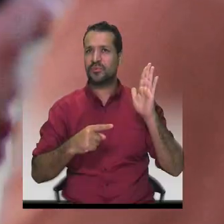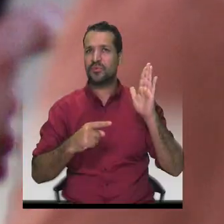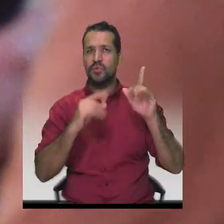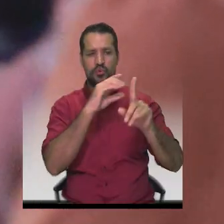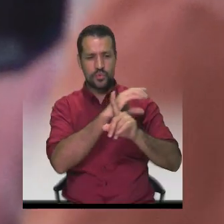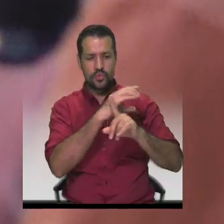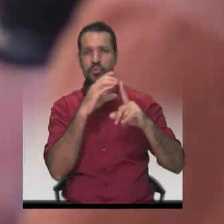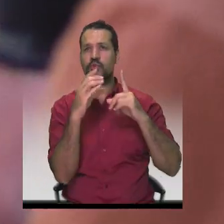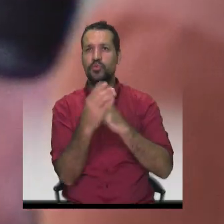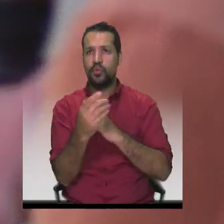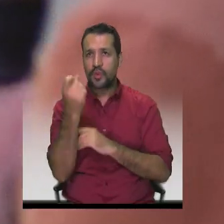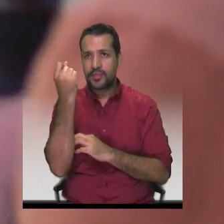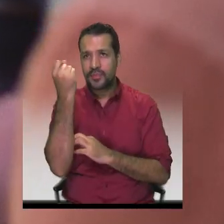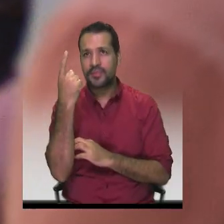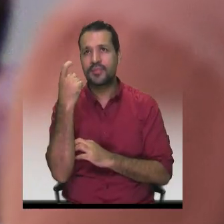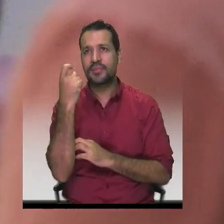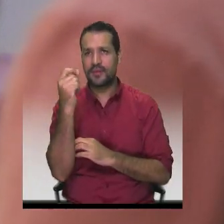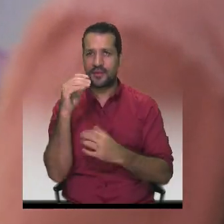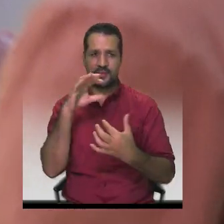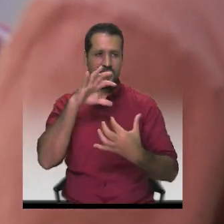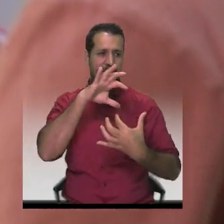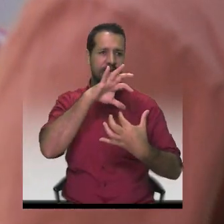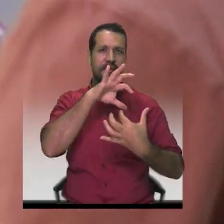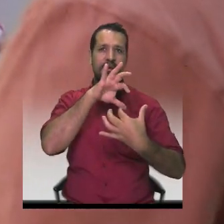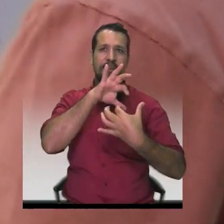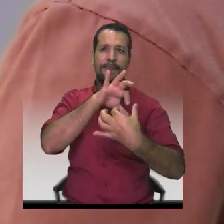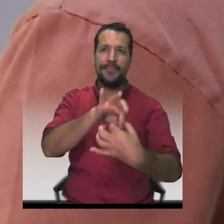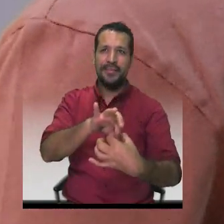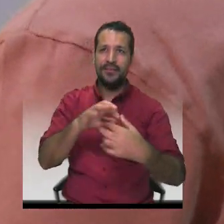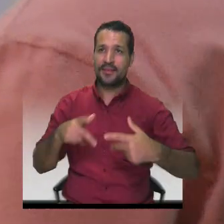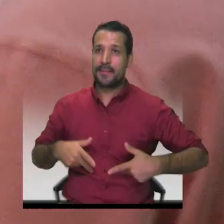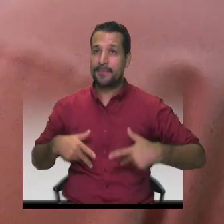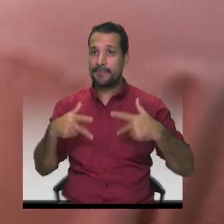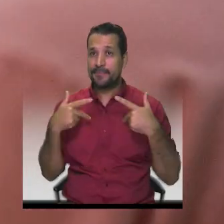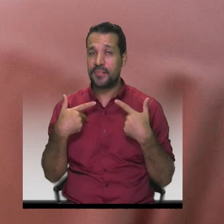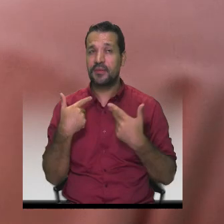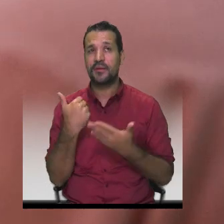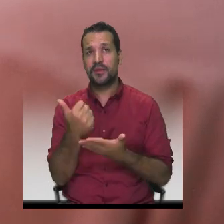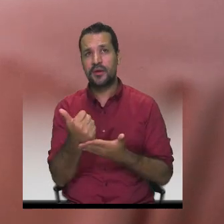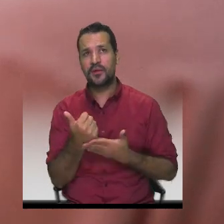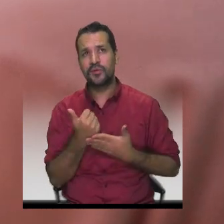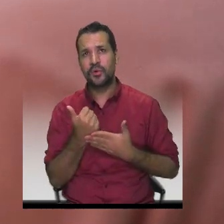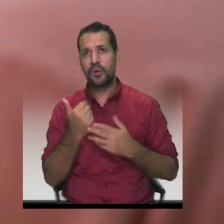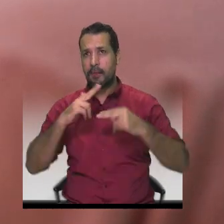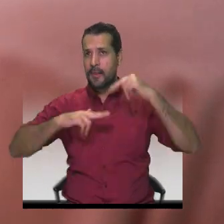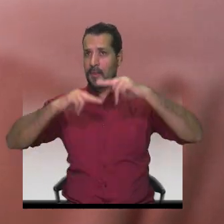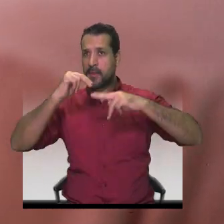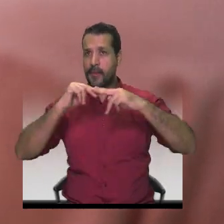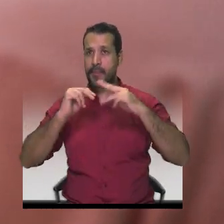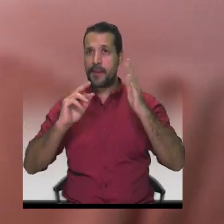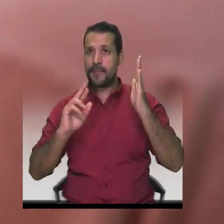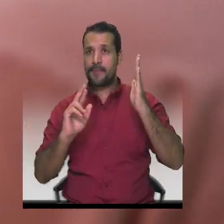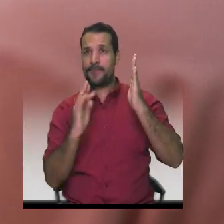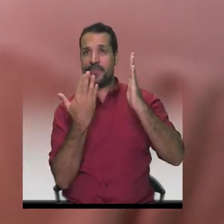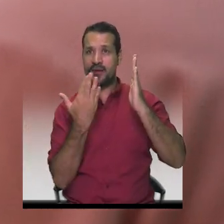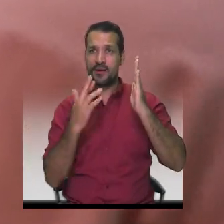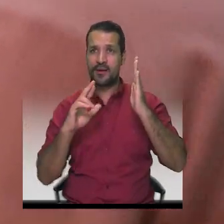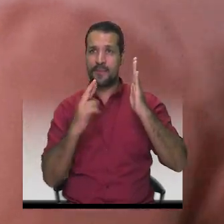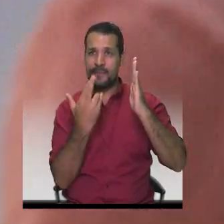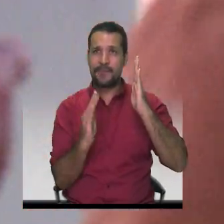se entiende como parte de un sistema de vida. Y que también ayuda como a reconstruir, como a